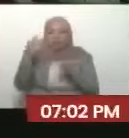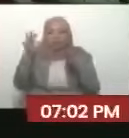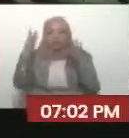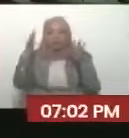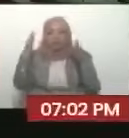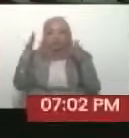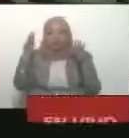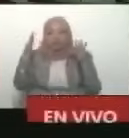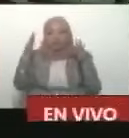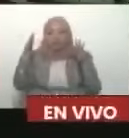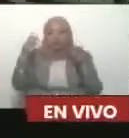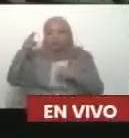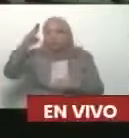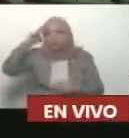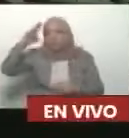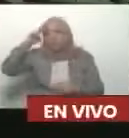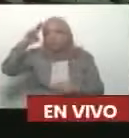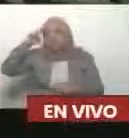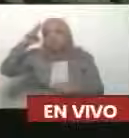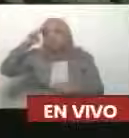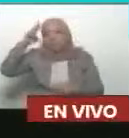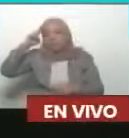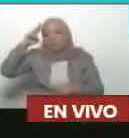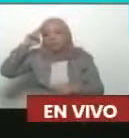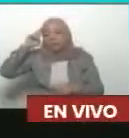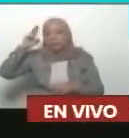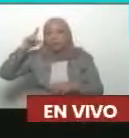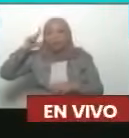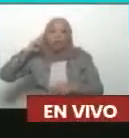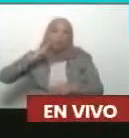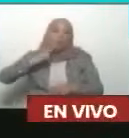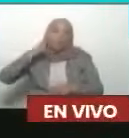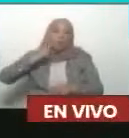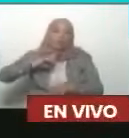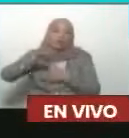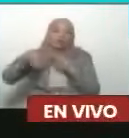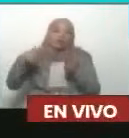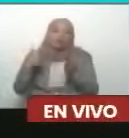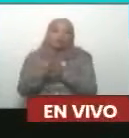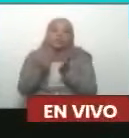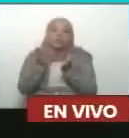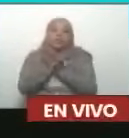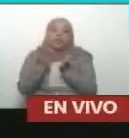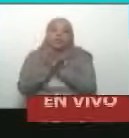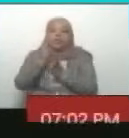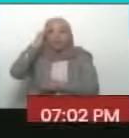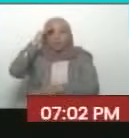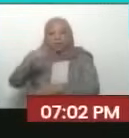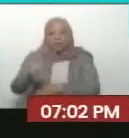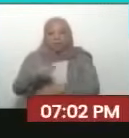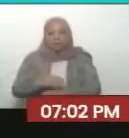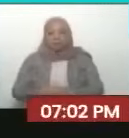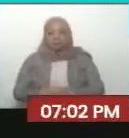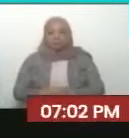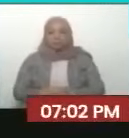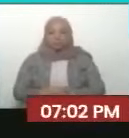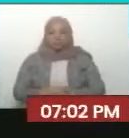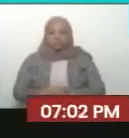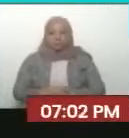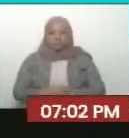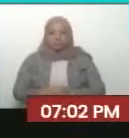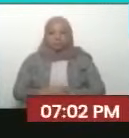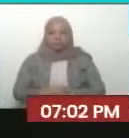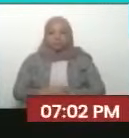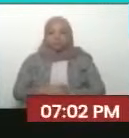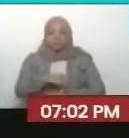Mente, la mente bolivariana de las escuelas militares. Bueno, vengo lleno